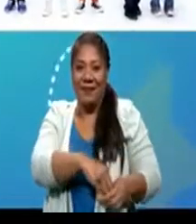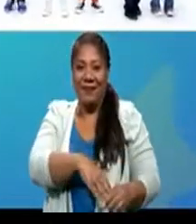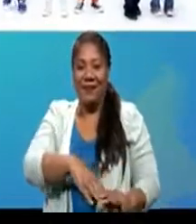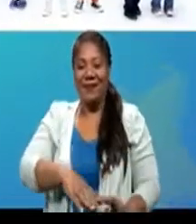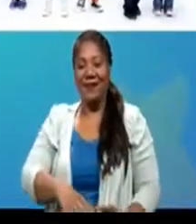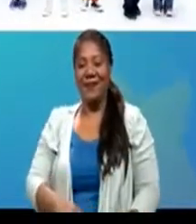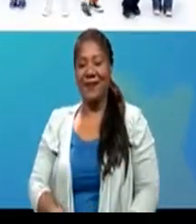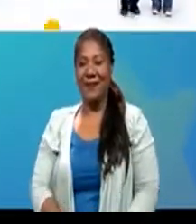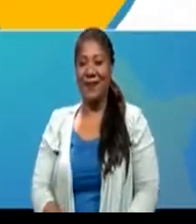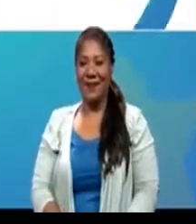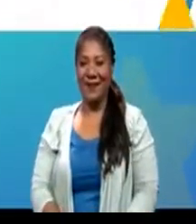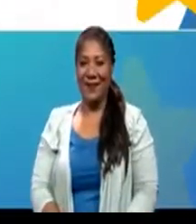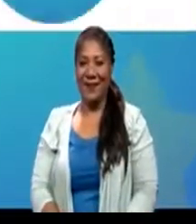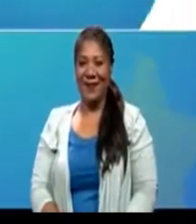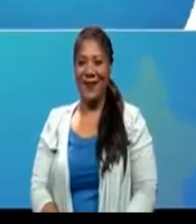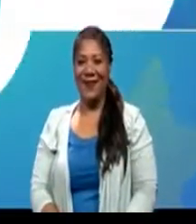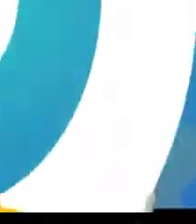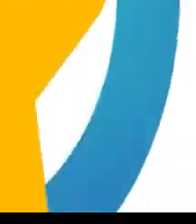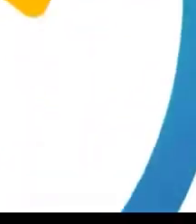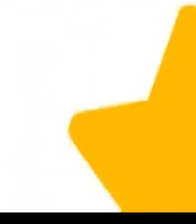guardar.